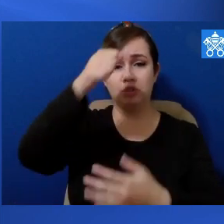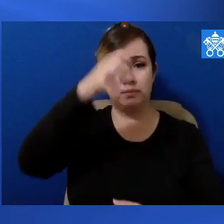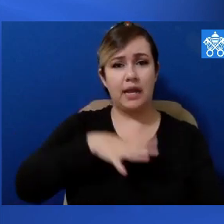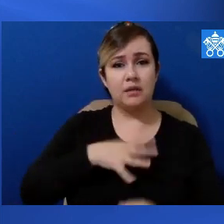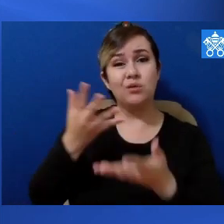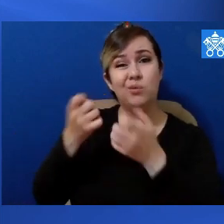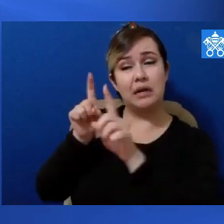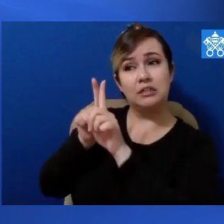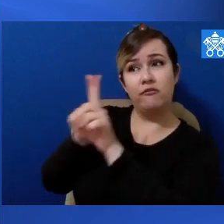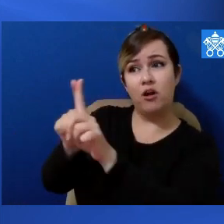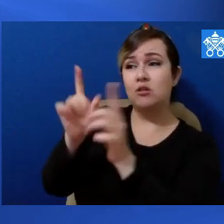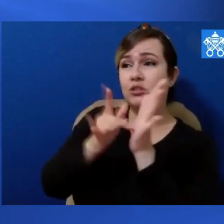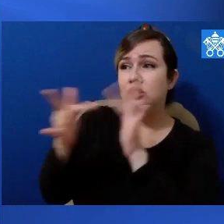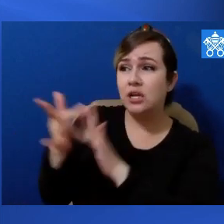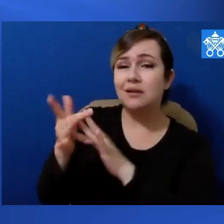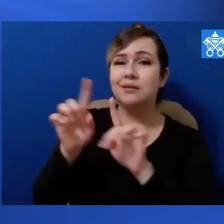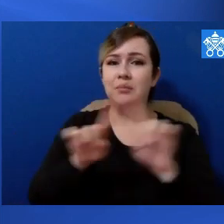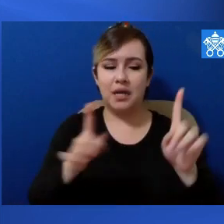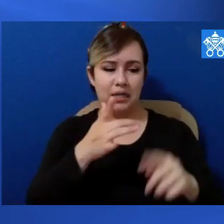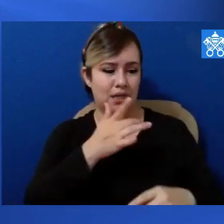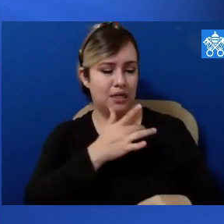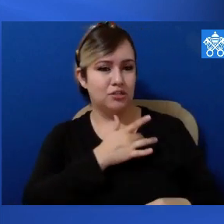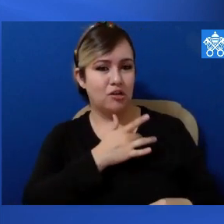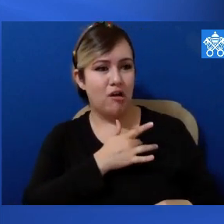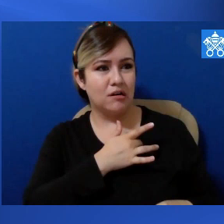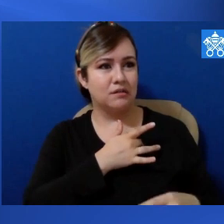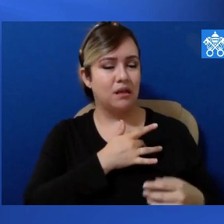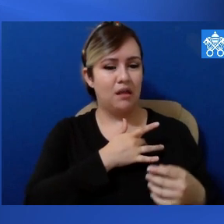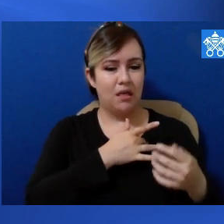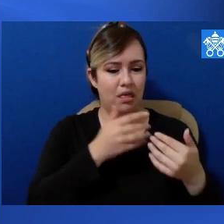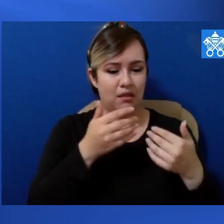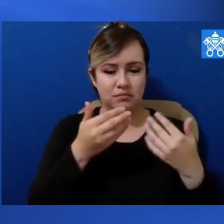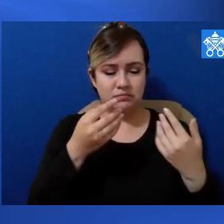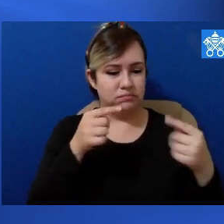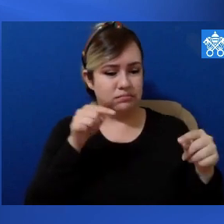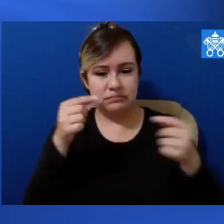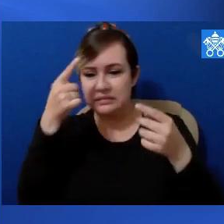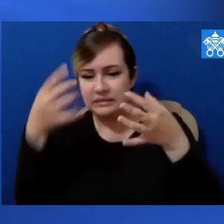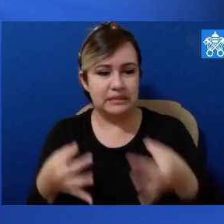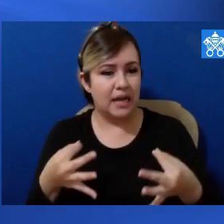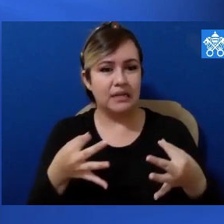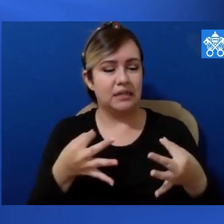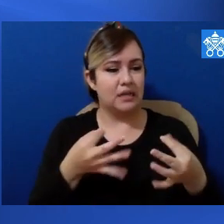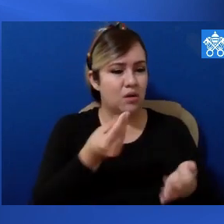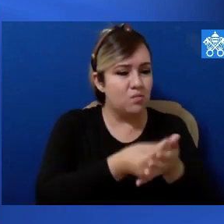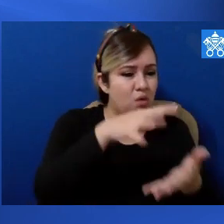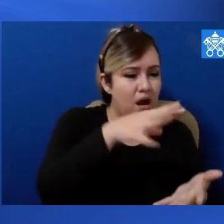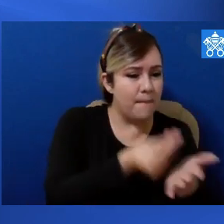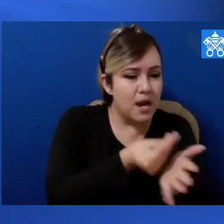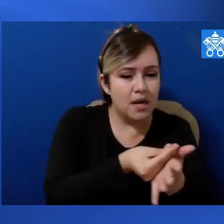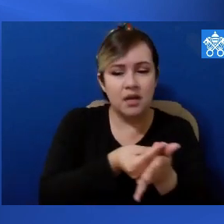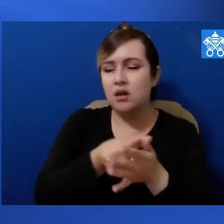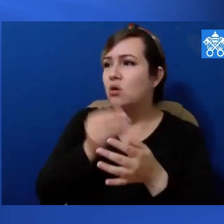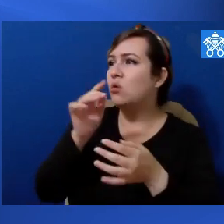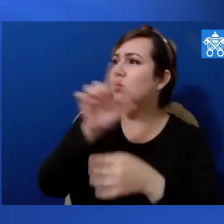seguir a Jesús, pero tenía su corazón dividido entre él y las riquezas. Al final optó por las